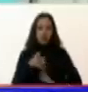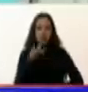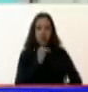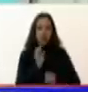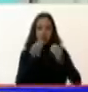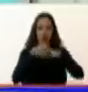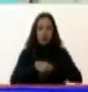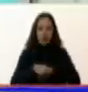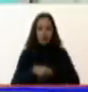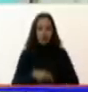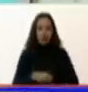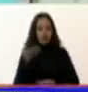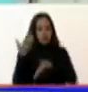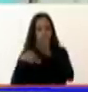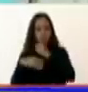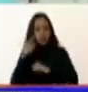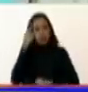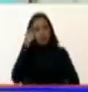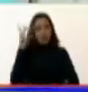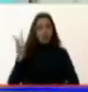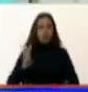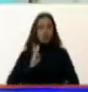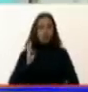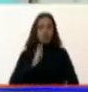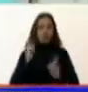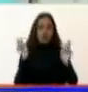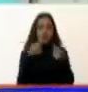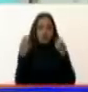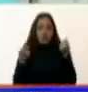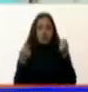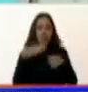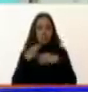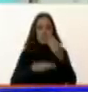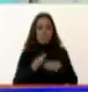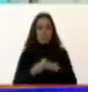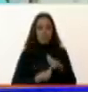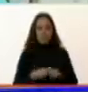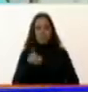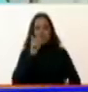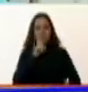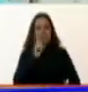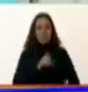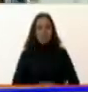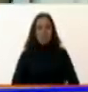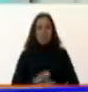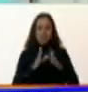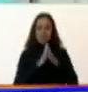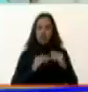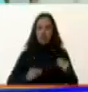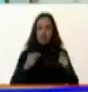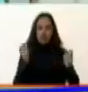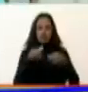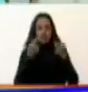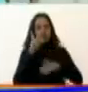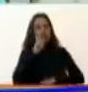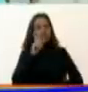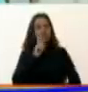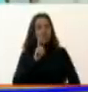días el Washington Post sacó una basura también. Cada basura que ellos saquen hay que respondérsela mil